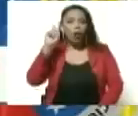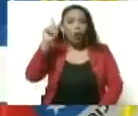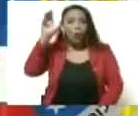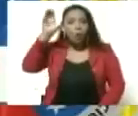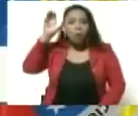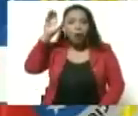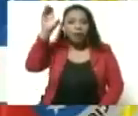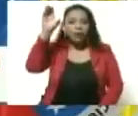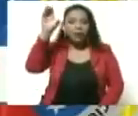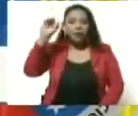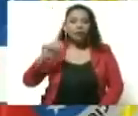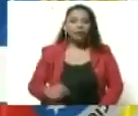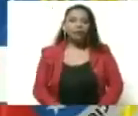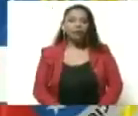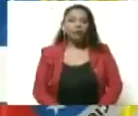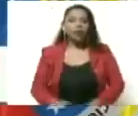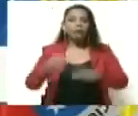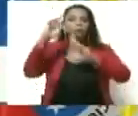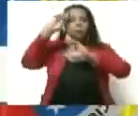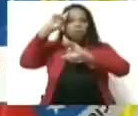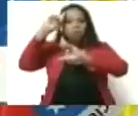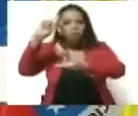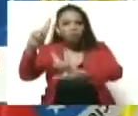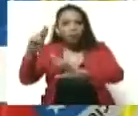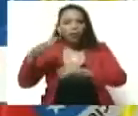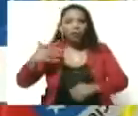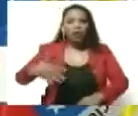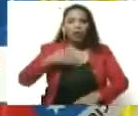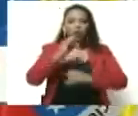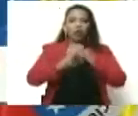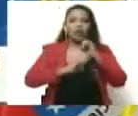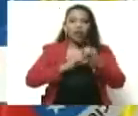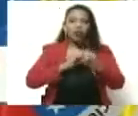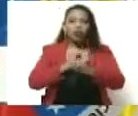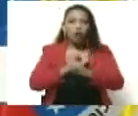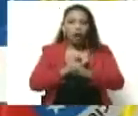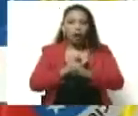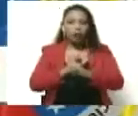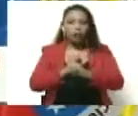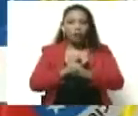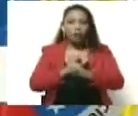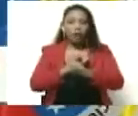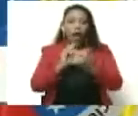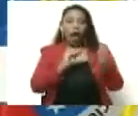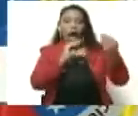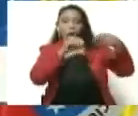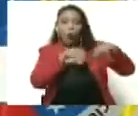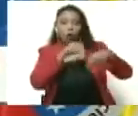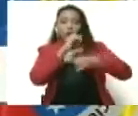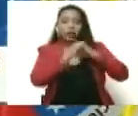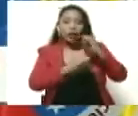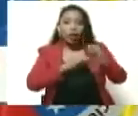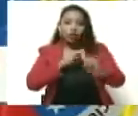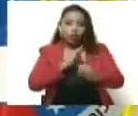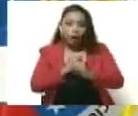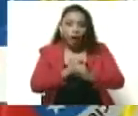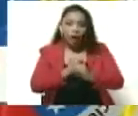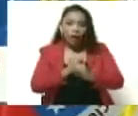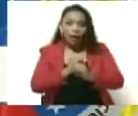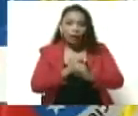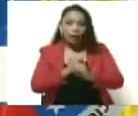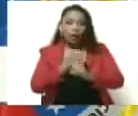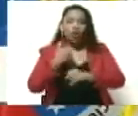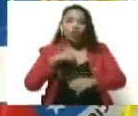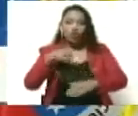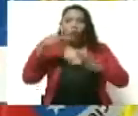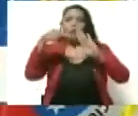nación que respeta el derecho internacional y los convenios internacionales, y tenemos un